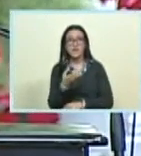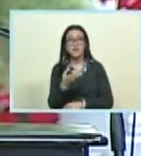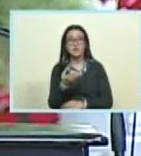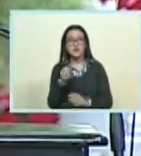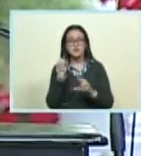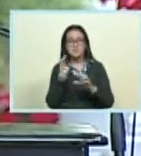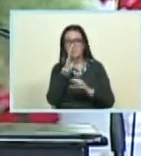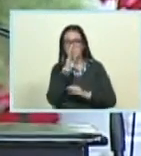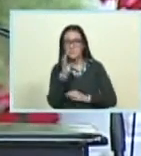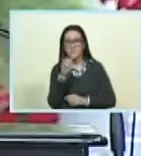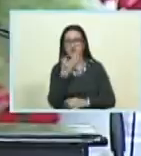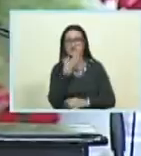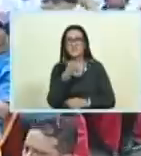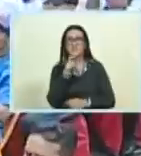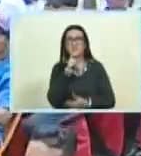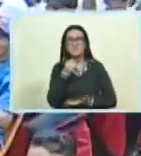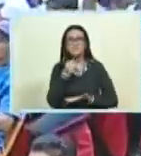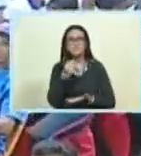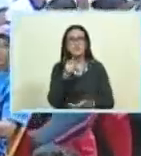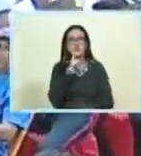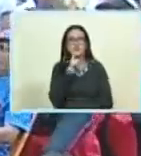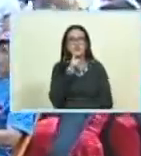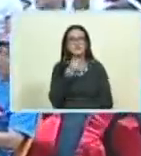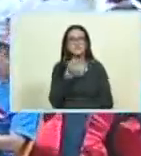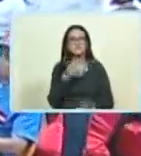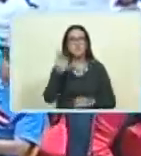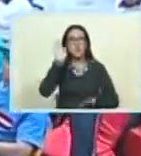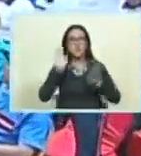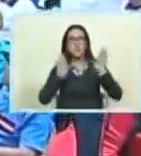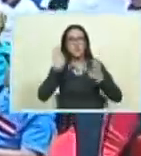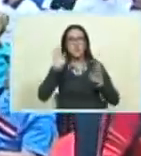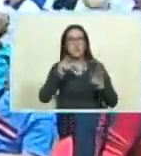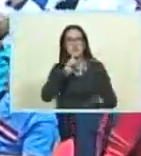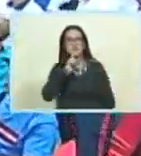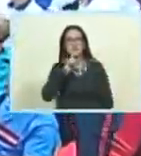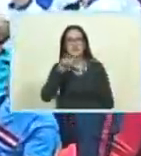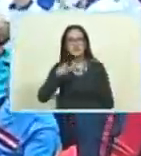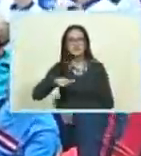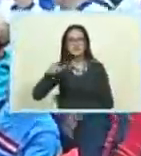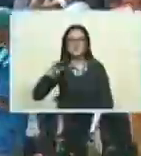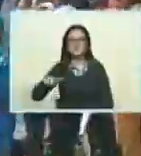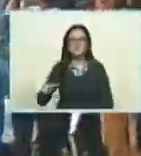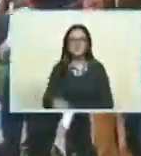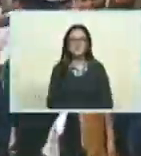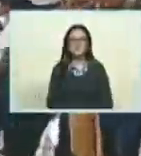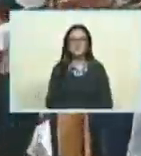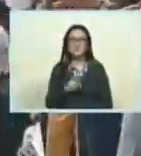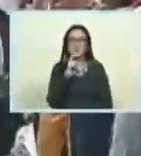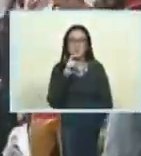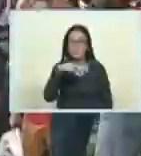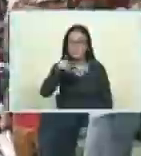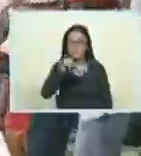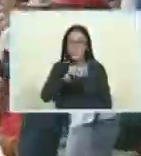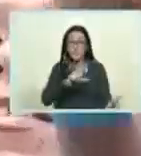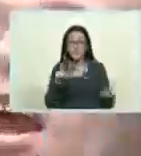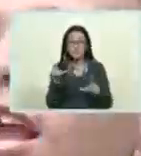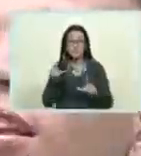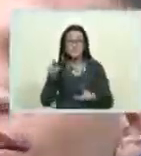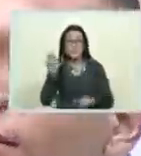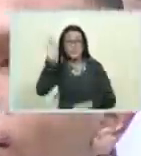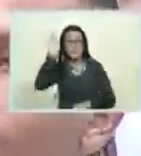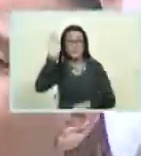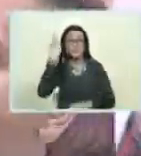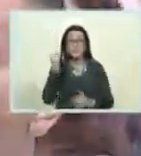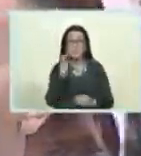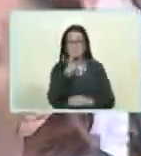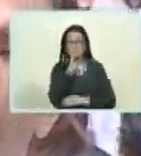llegó el bono navideño aquí? ¿A quién le acaba de llegar el bono navideño? ¿A ustedes? ¿Ahorita